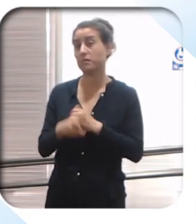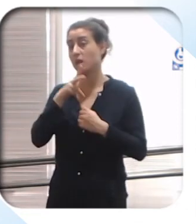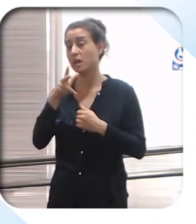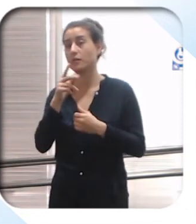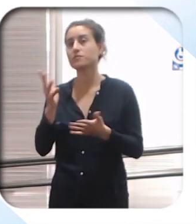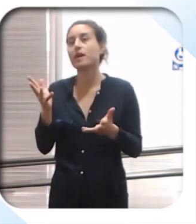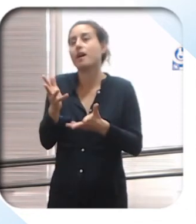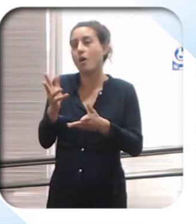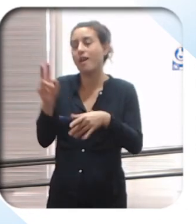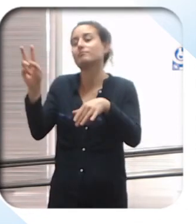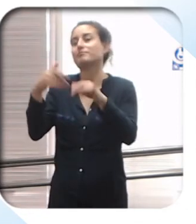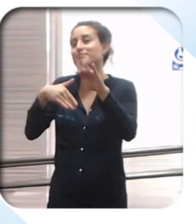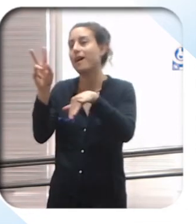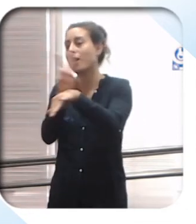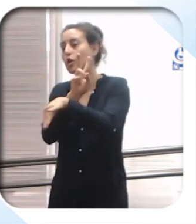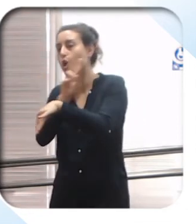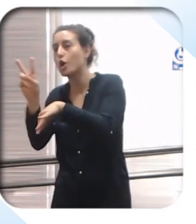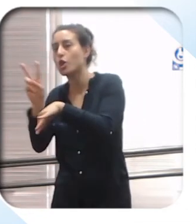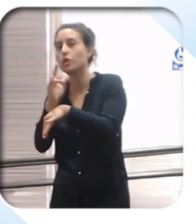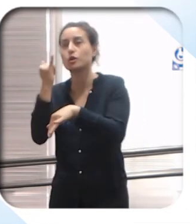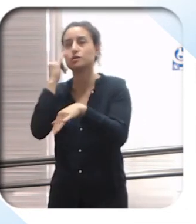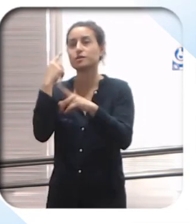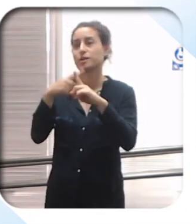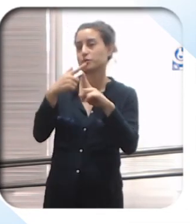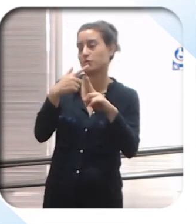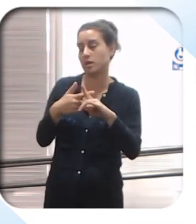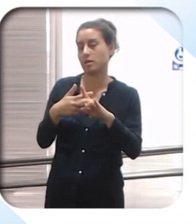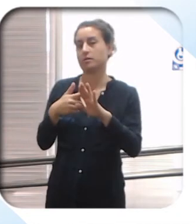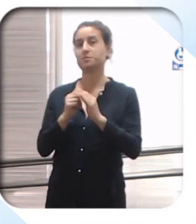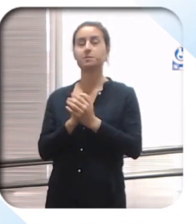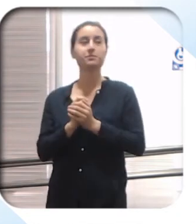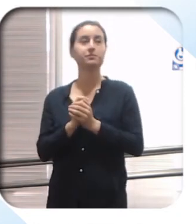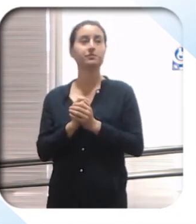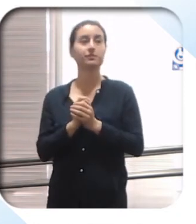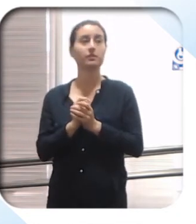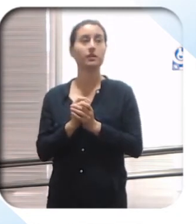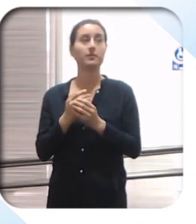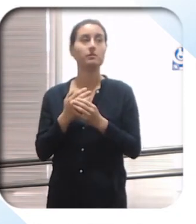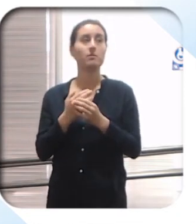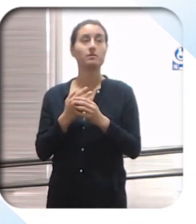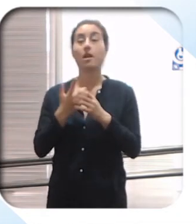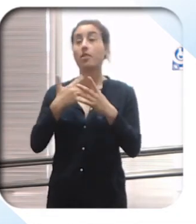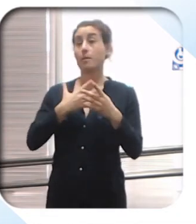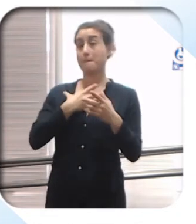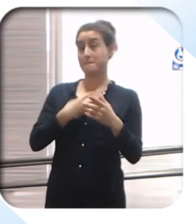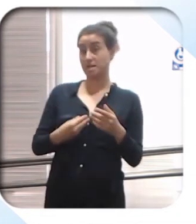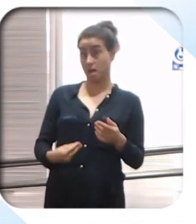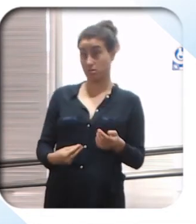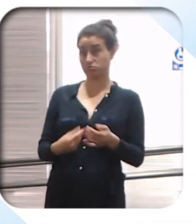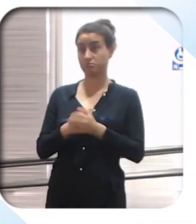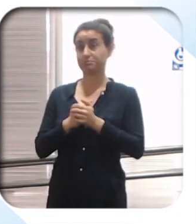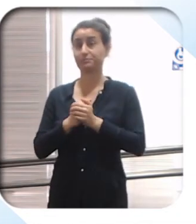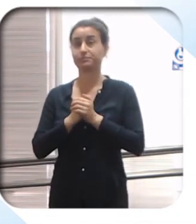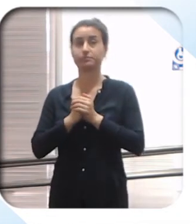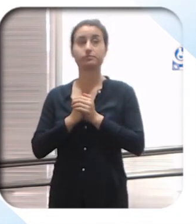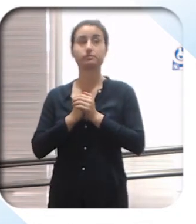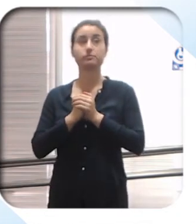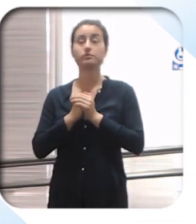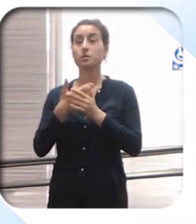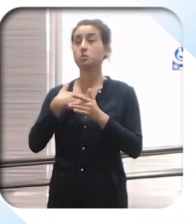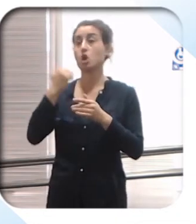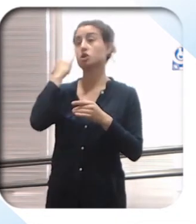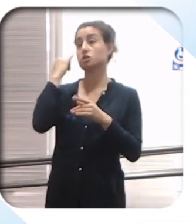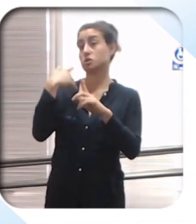humano controla el tema de la sexualidad al servicio de la reproducción y la pone al servicio del placer, porque de todas las veces que